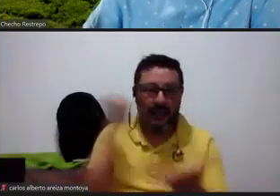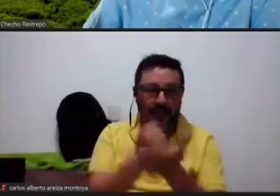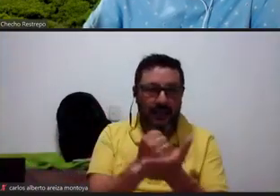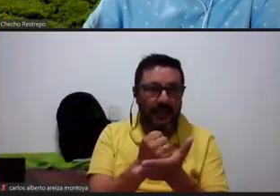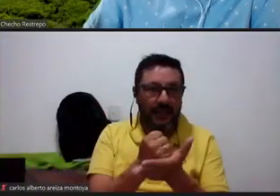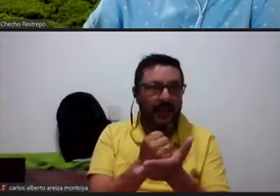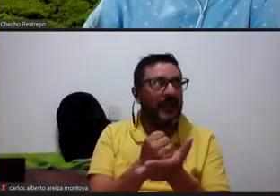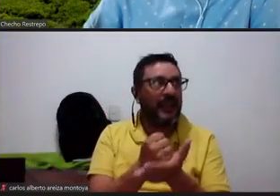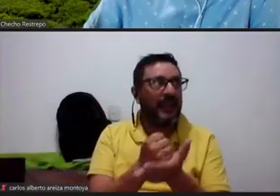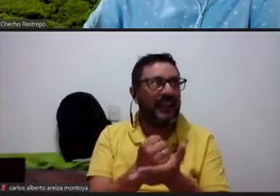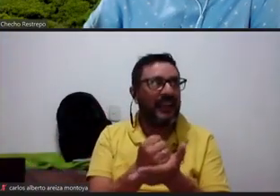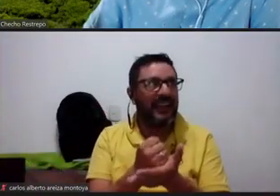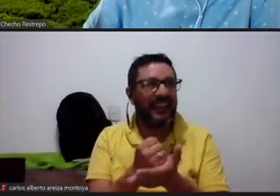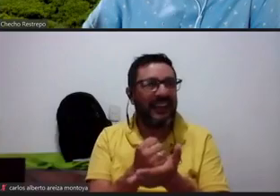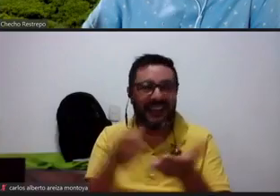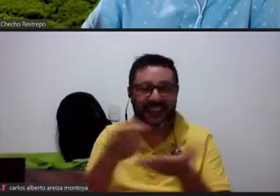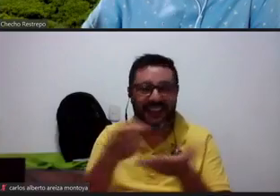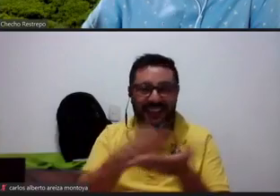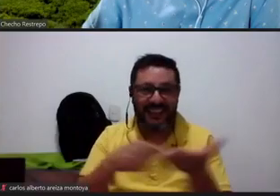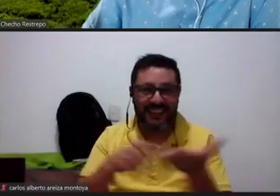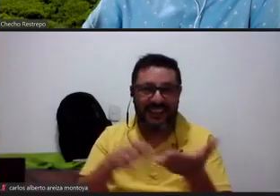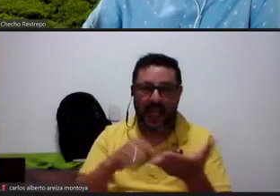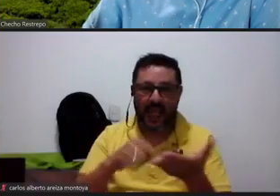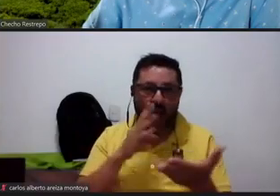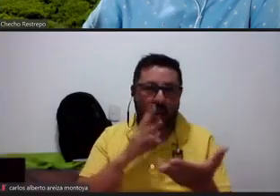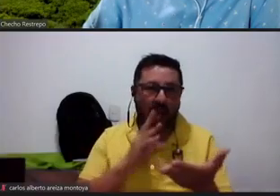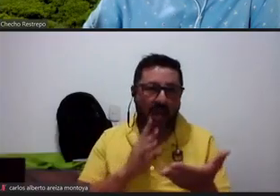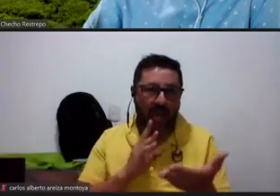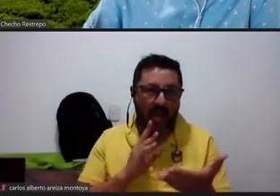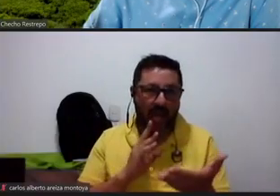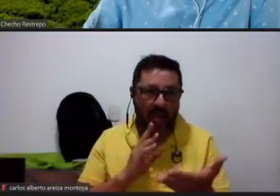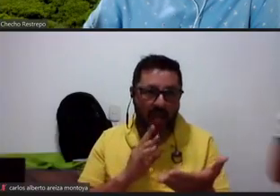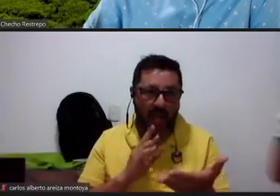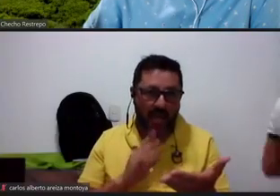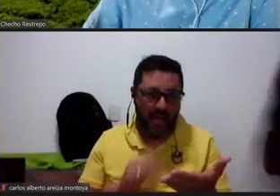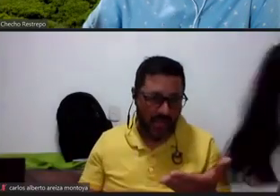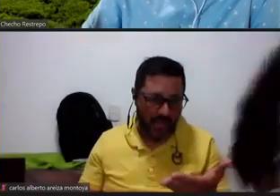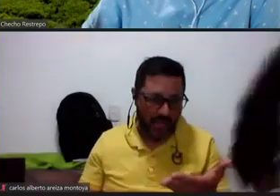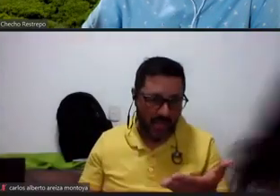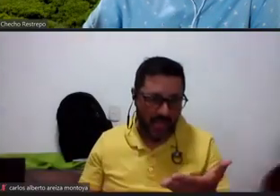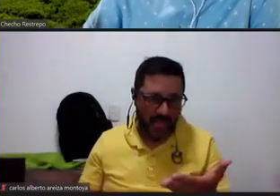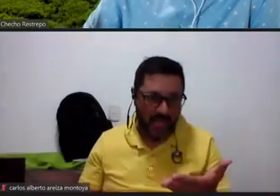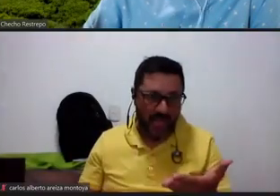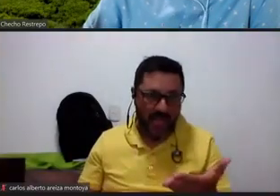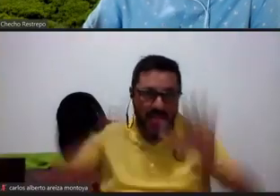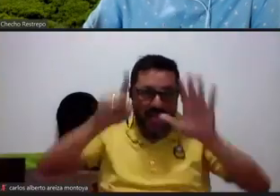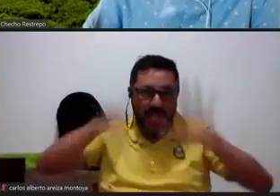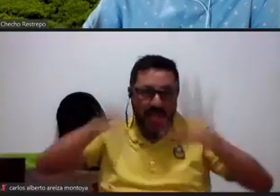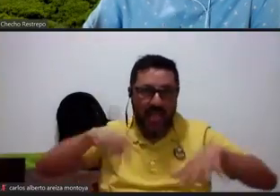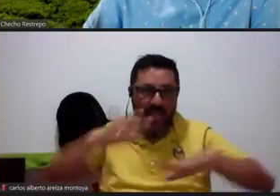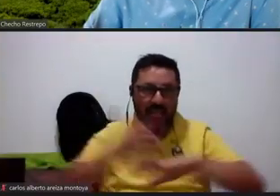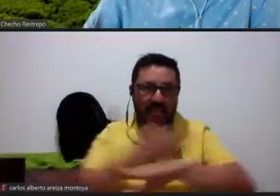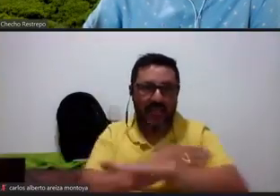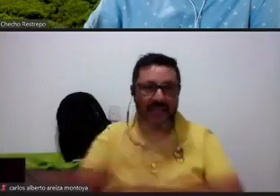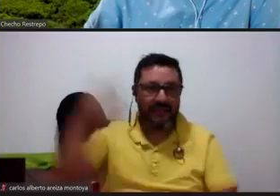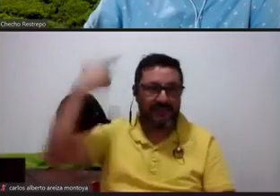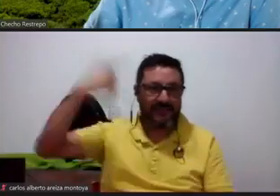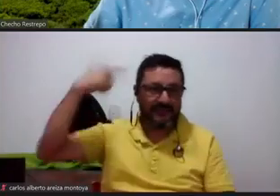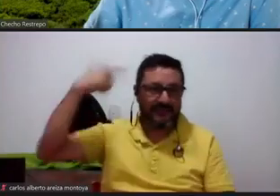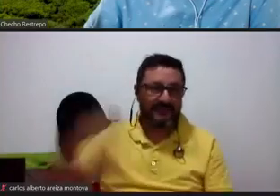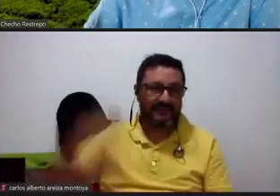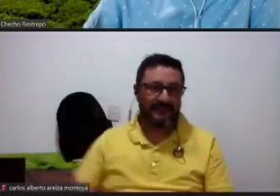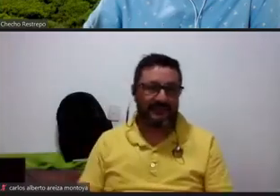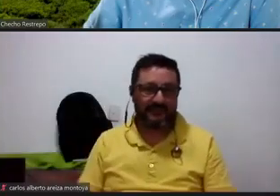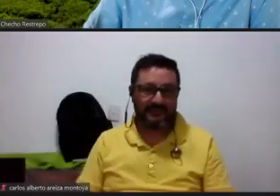los Juegos Olímpicos, uno dice como que, pues porque yo fui 6 meses antes a Londres, al preolímpico, y le ponen un